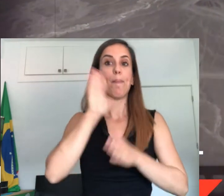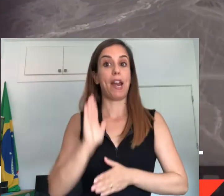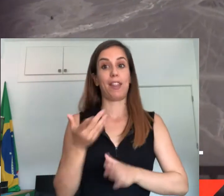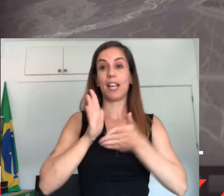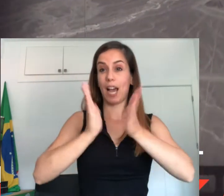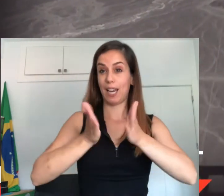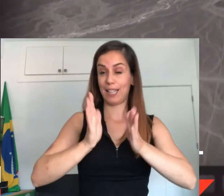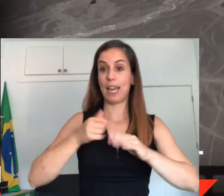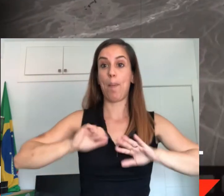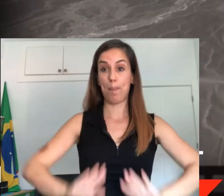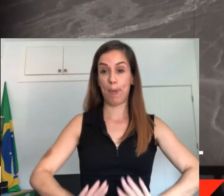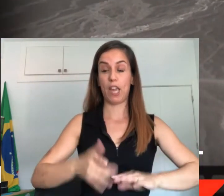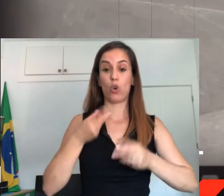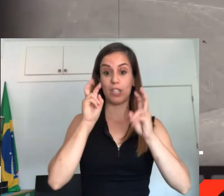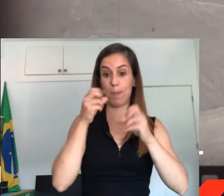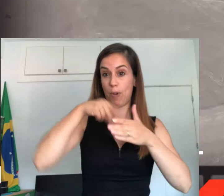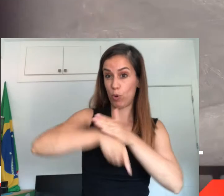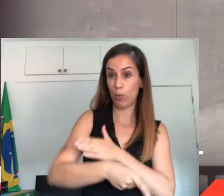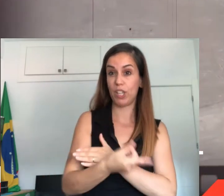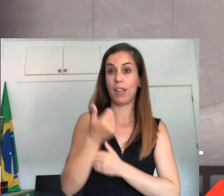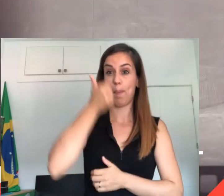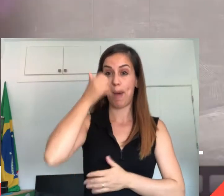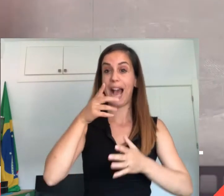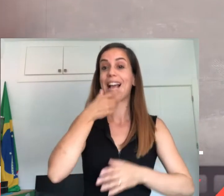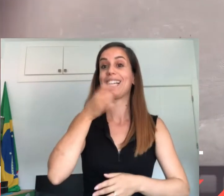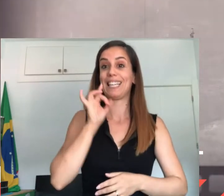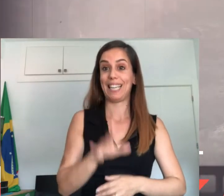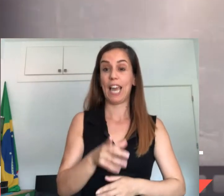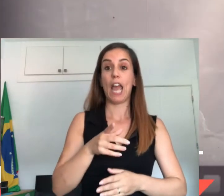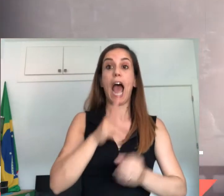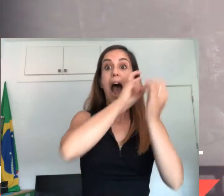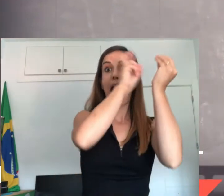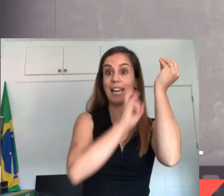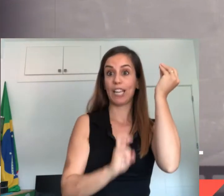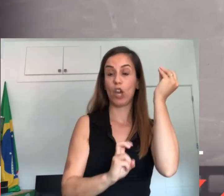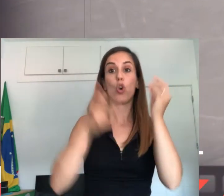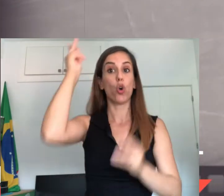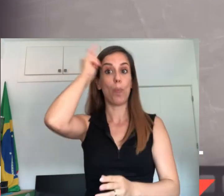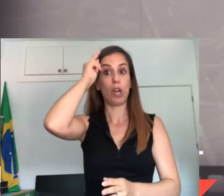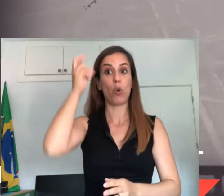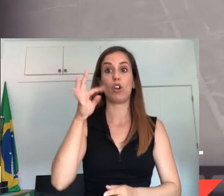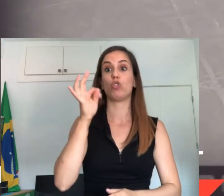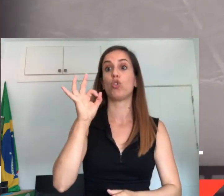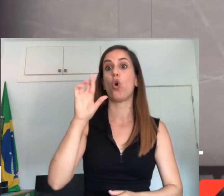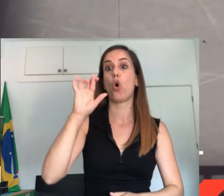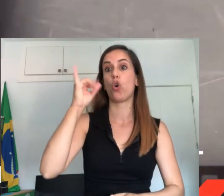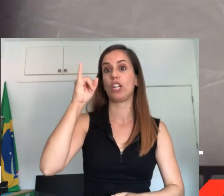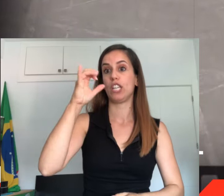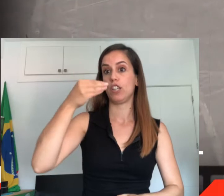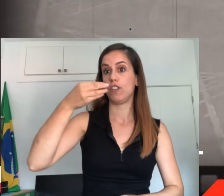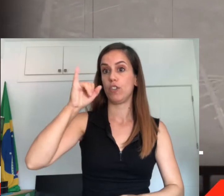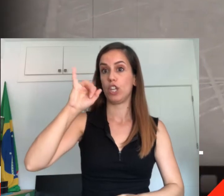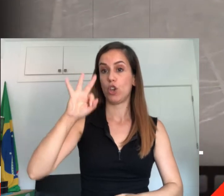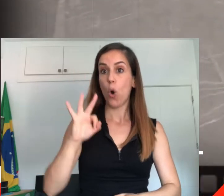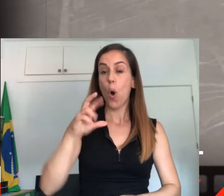dar, digamos, el quid de la cuestión, y quien empieza a trabajar bien el tema, es el arqueólogo peruano Toribio Mejía